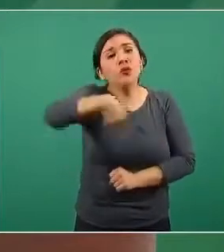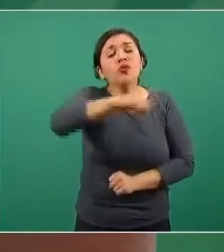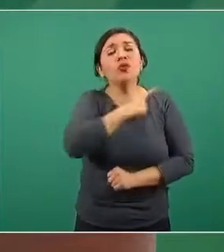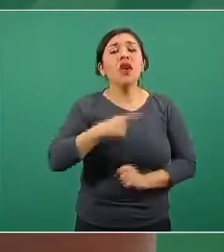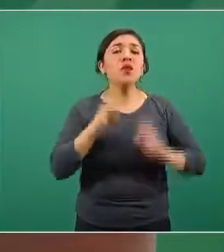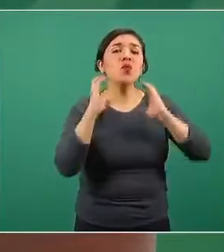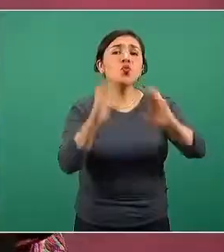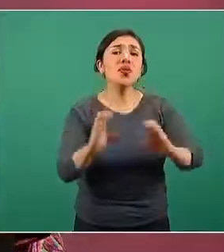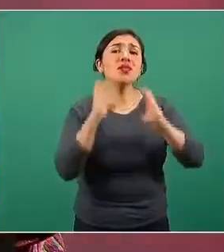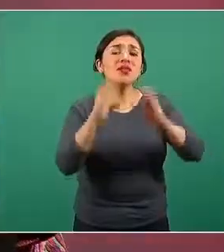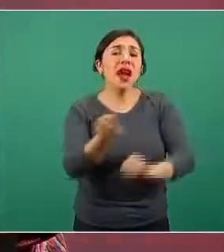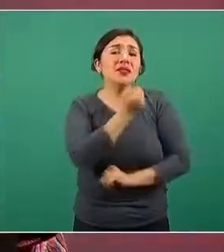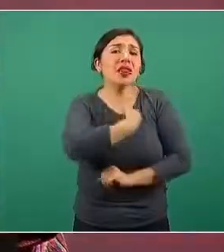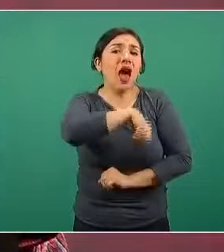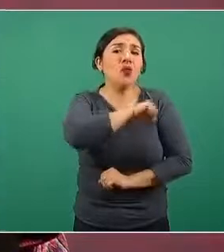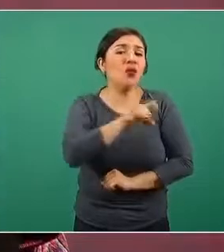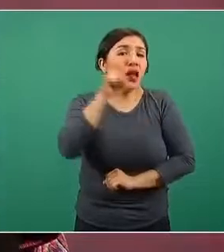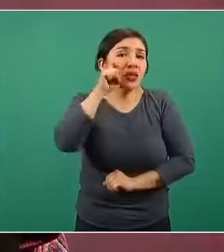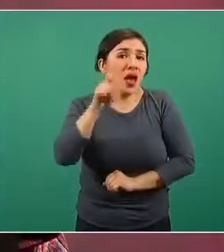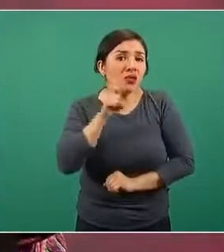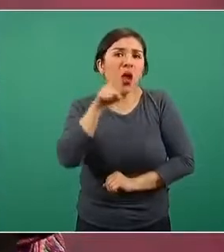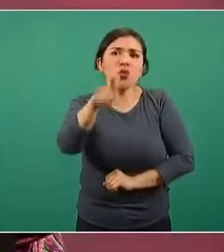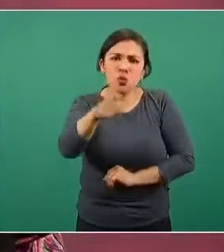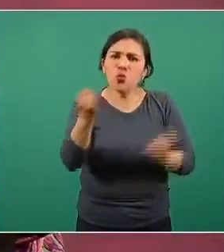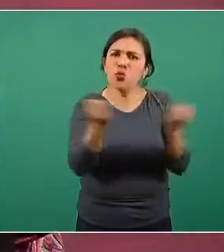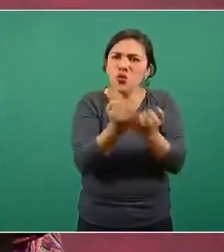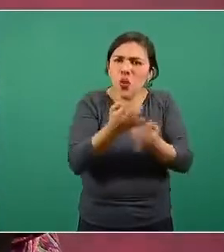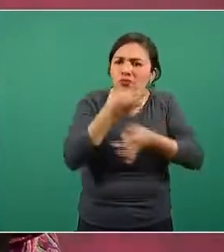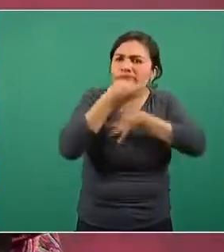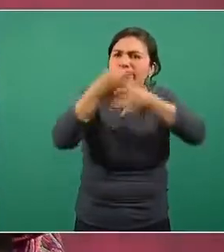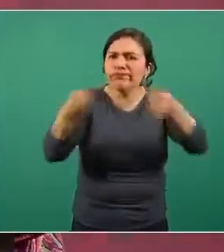salud sexual, demos estos mensajes